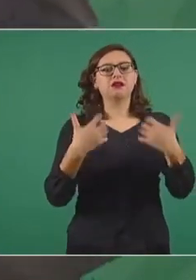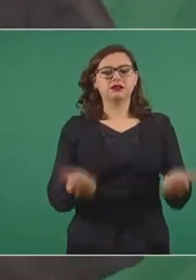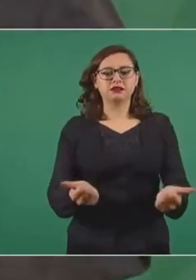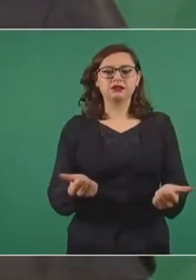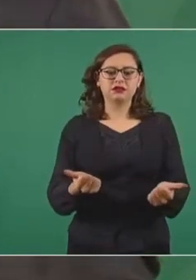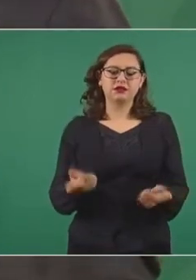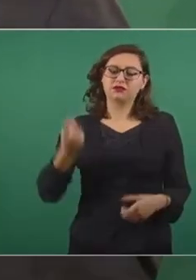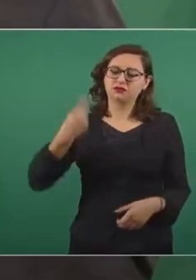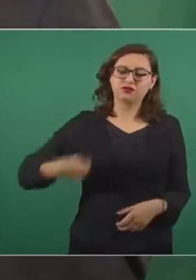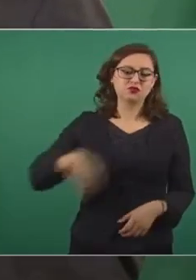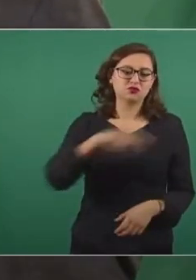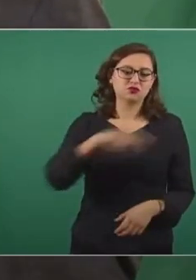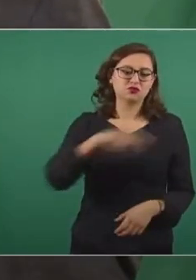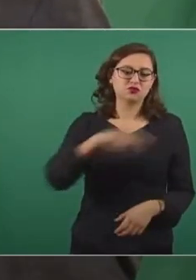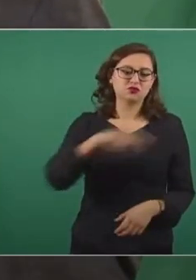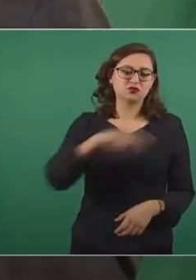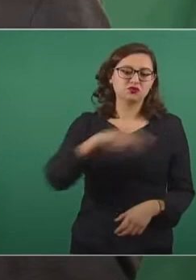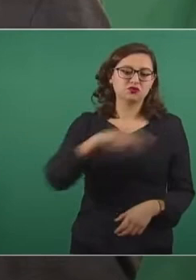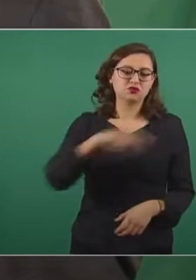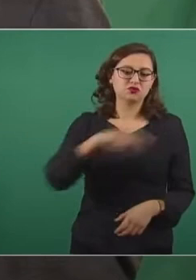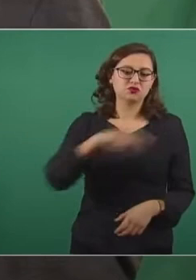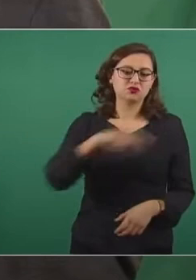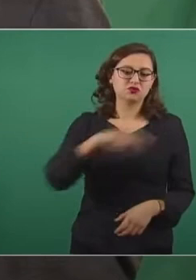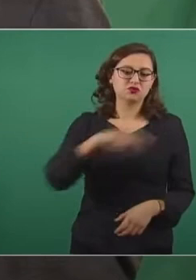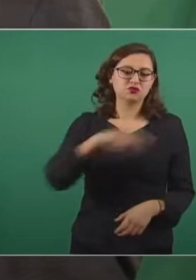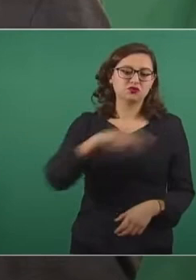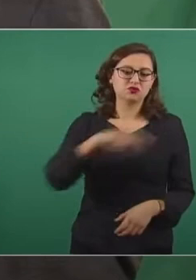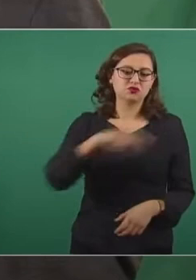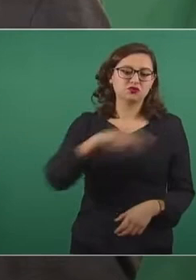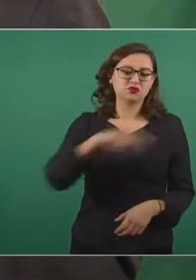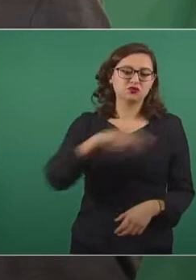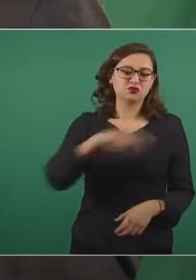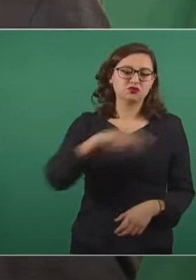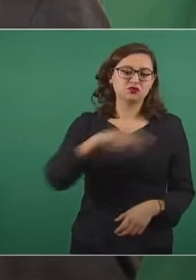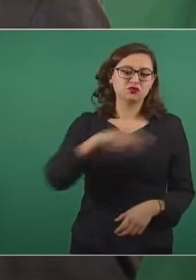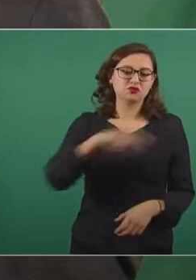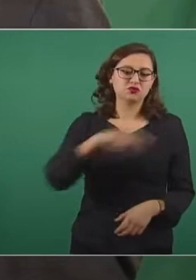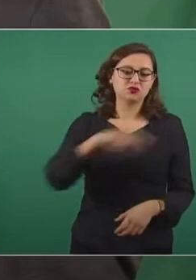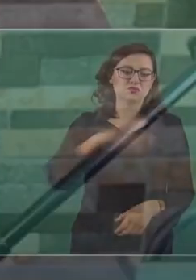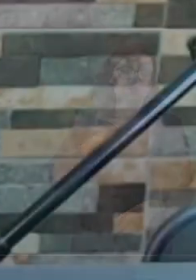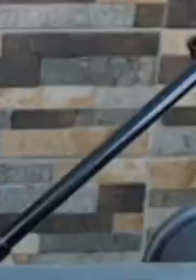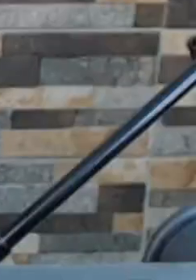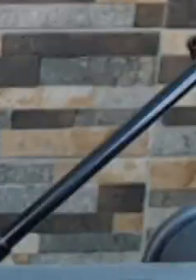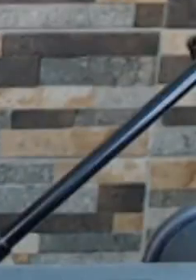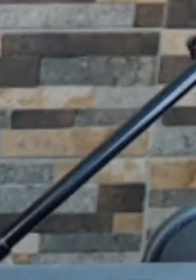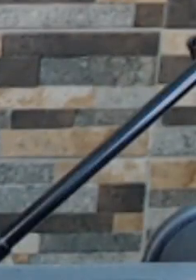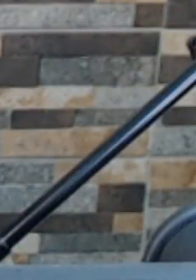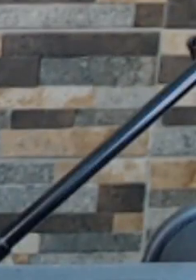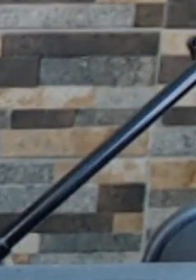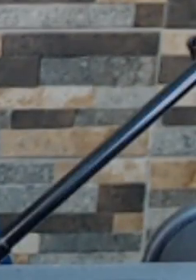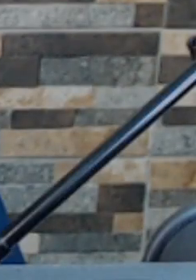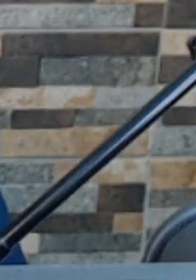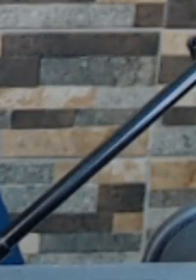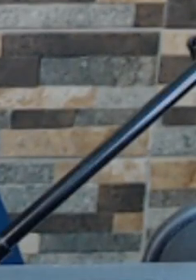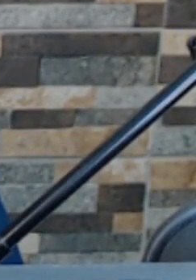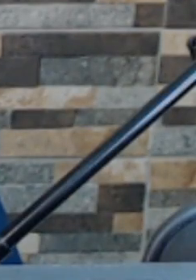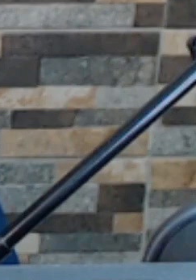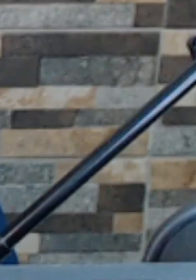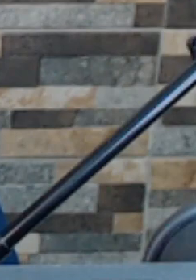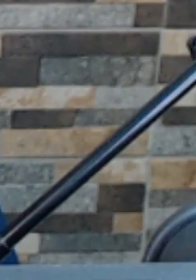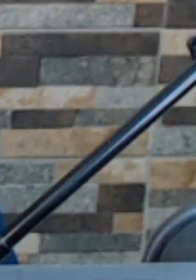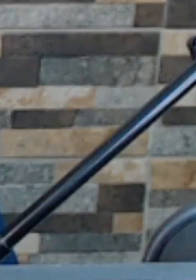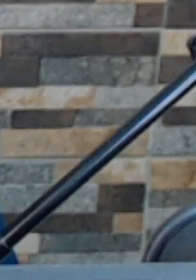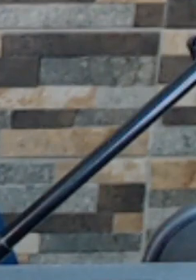somos distintos. Bueno, eso queda claro. En la presidencia de México, a través del presidente Andrés Manuel López